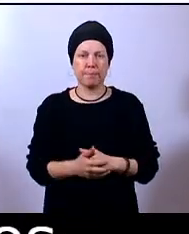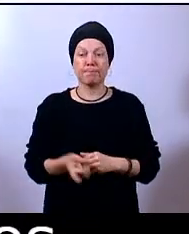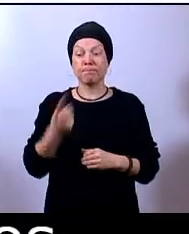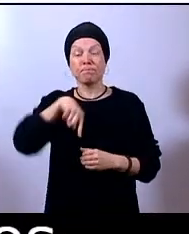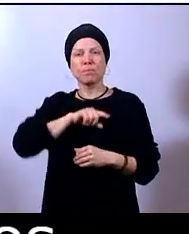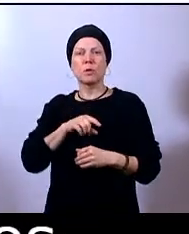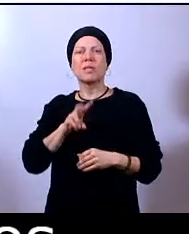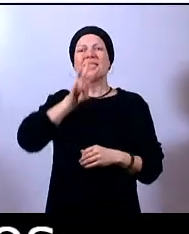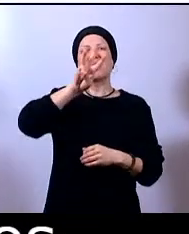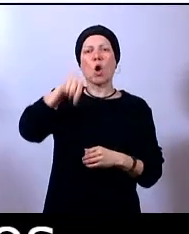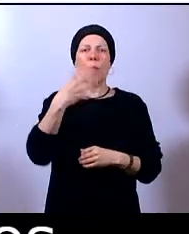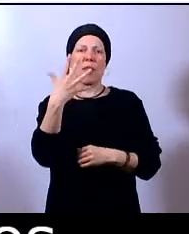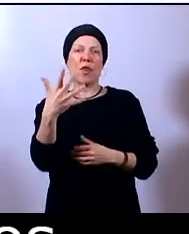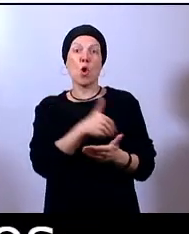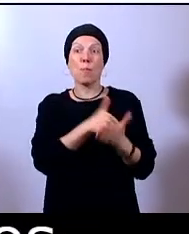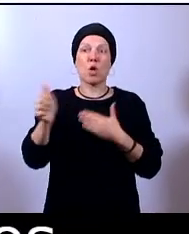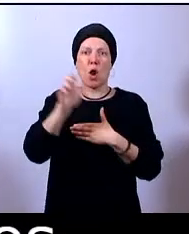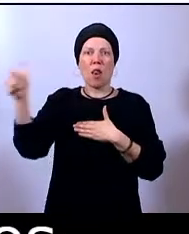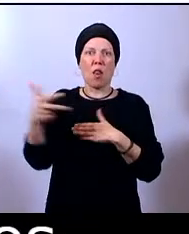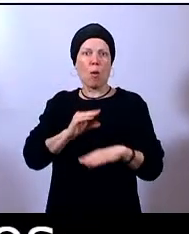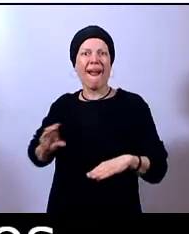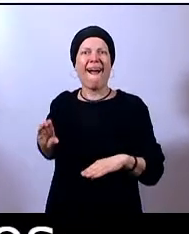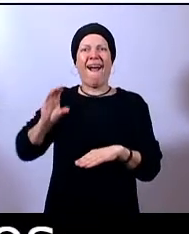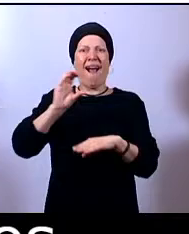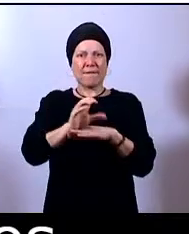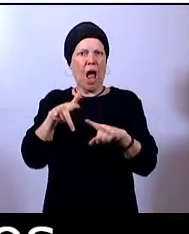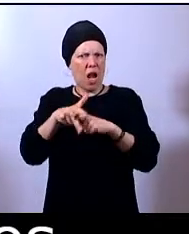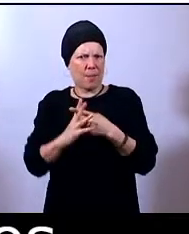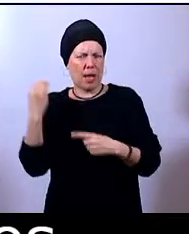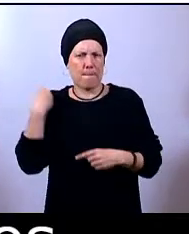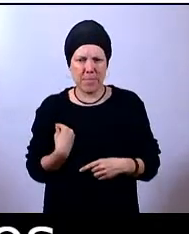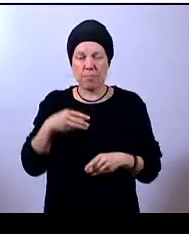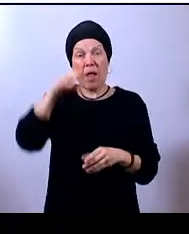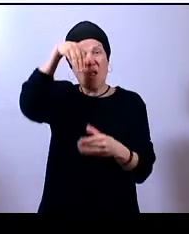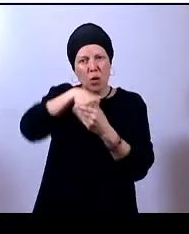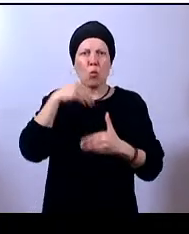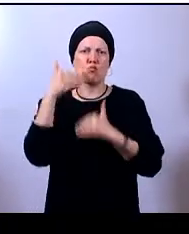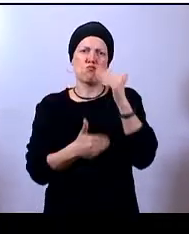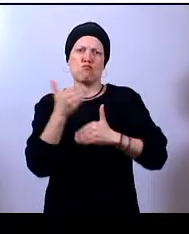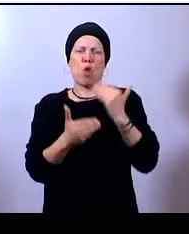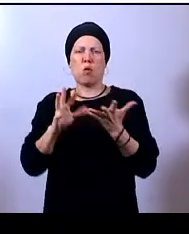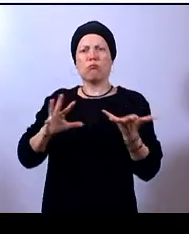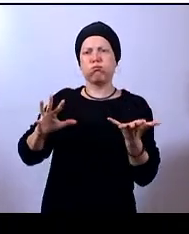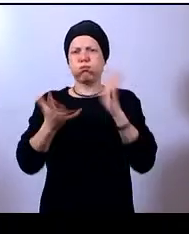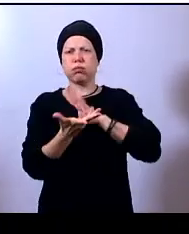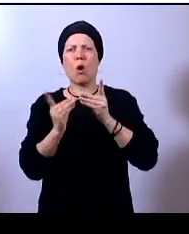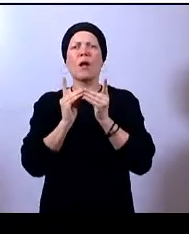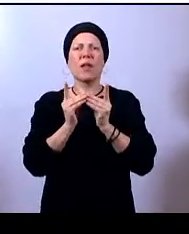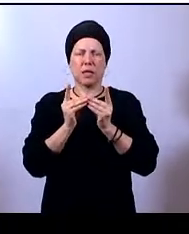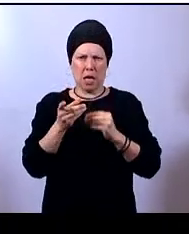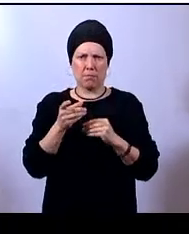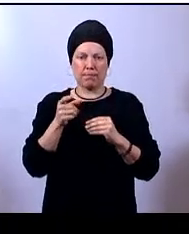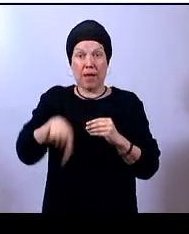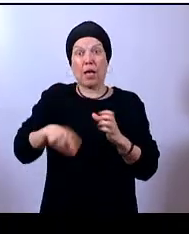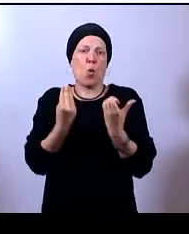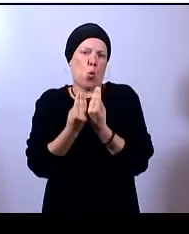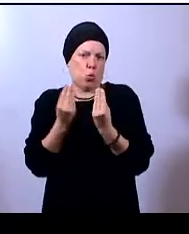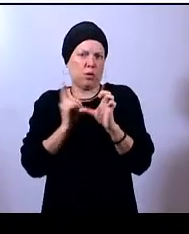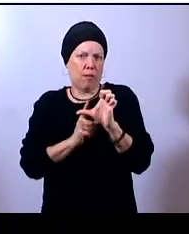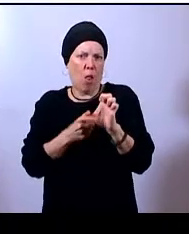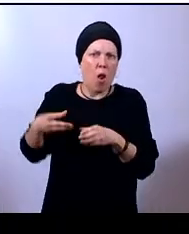Invertiremos 3,5 millones de euros en esta herramienta que se integra dentro del proceso de transformación digital de la Junta de